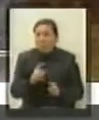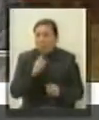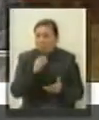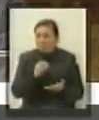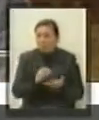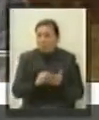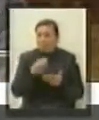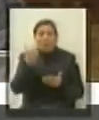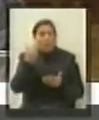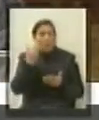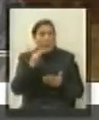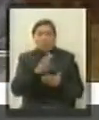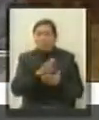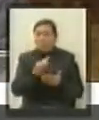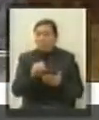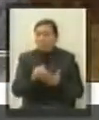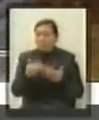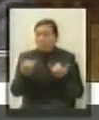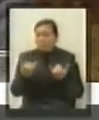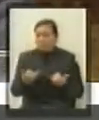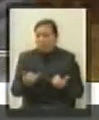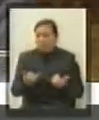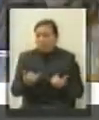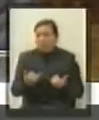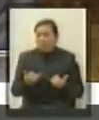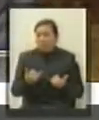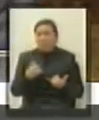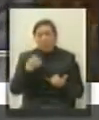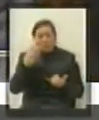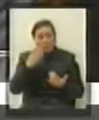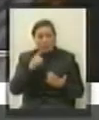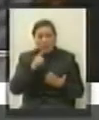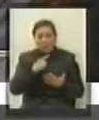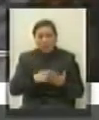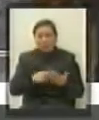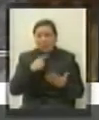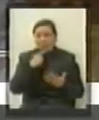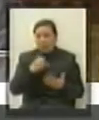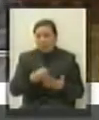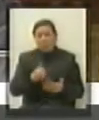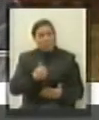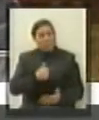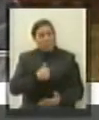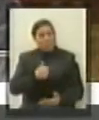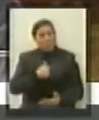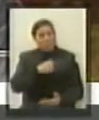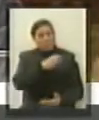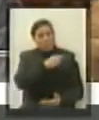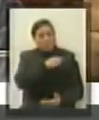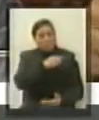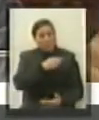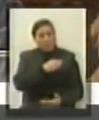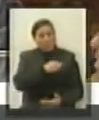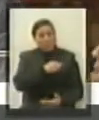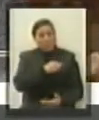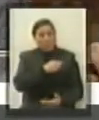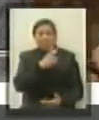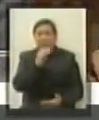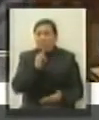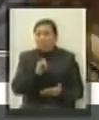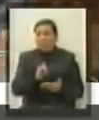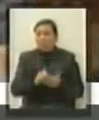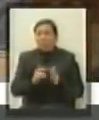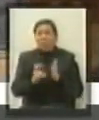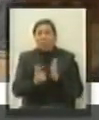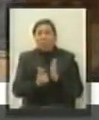muy antiguos y todos los que estamos acá presentes sabemos que es así. El propio señor ministro de Energía y Minas ha dado cuenta de que la